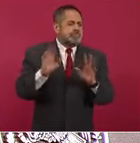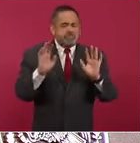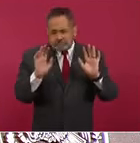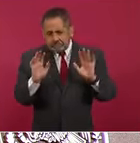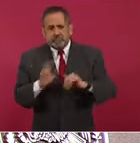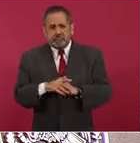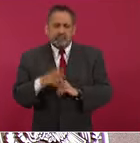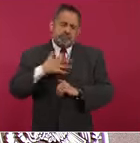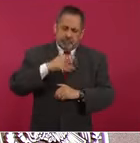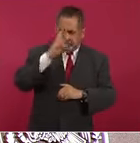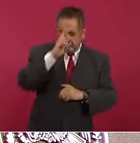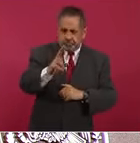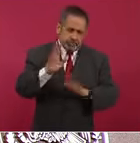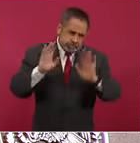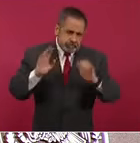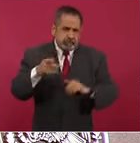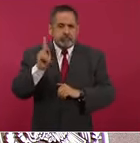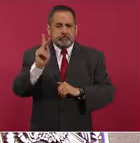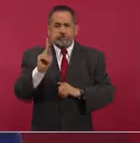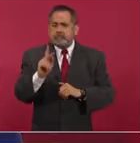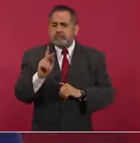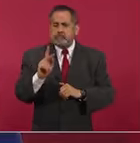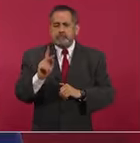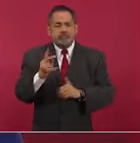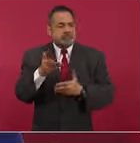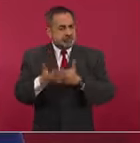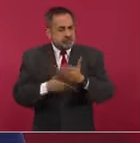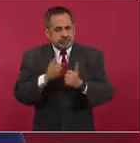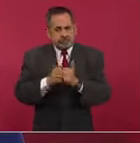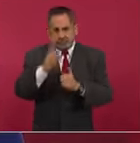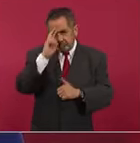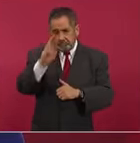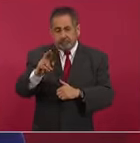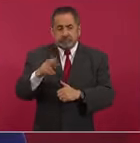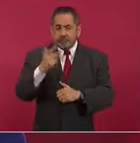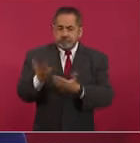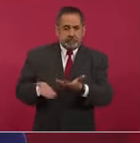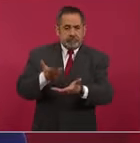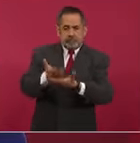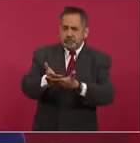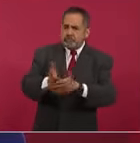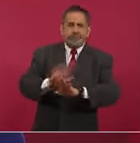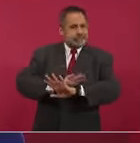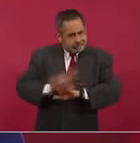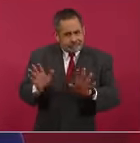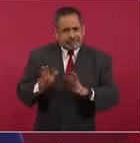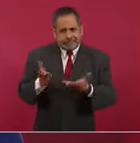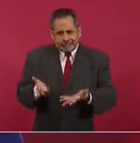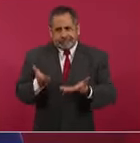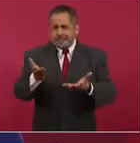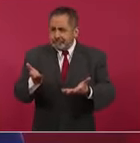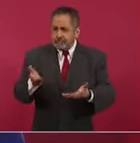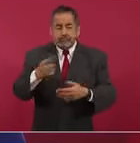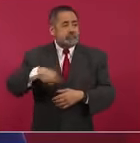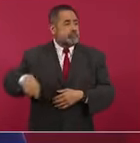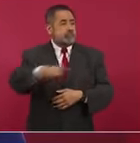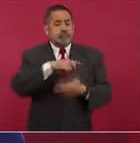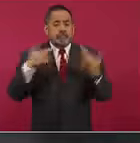hicimos, respetamos, pero de manera muy respetuosa. La propuesta es de que ya los maestros ya están